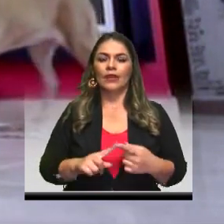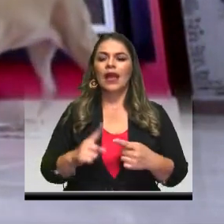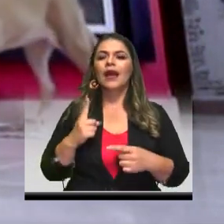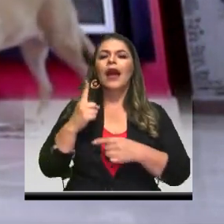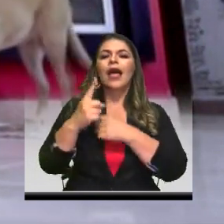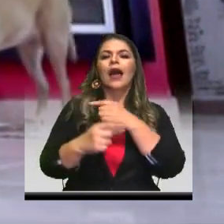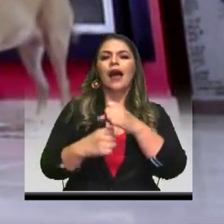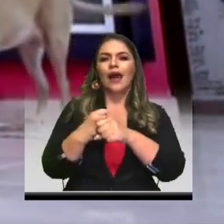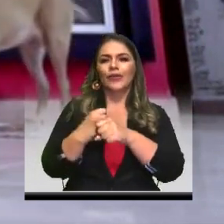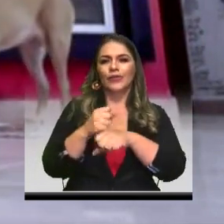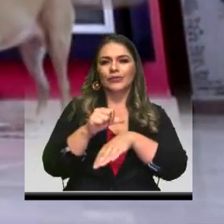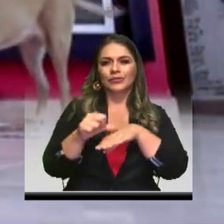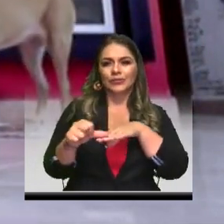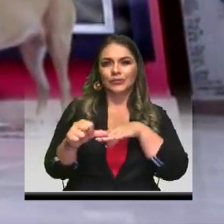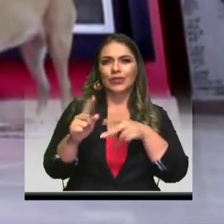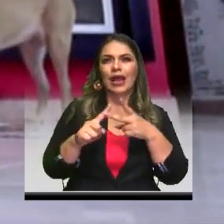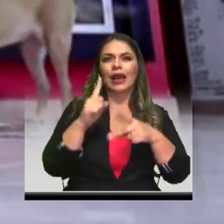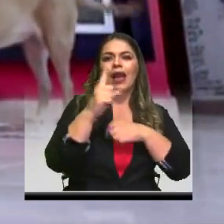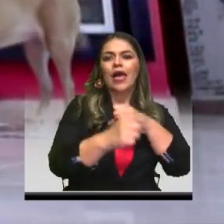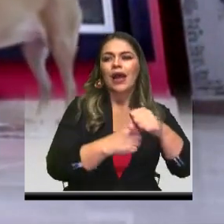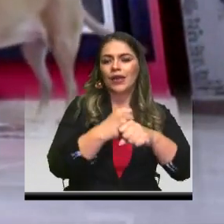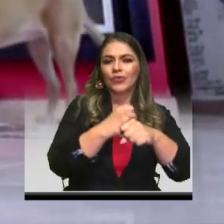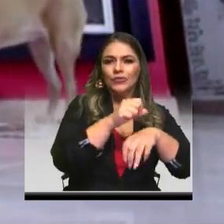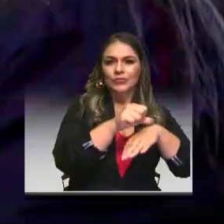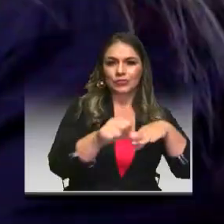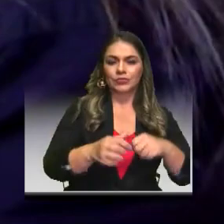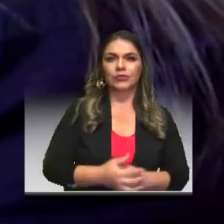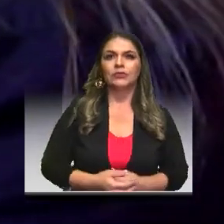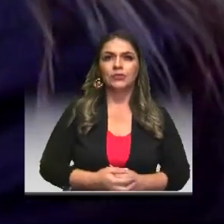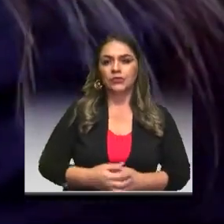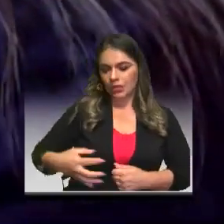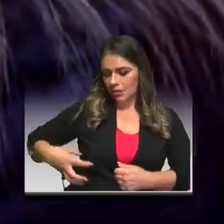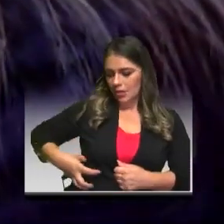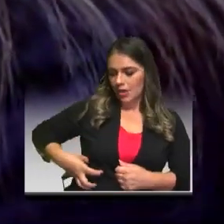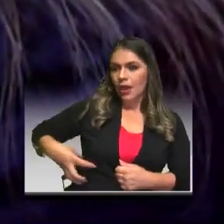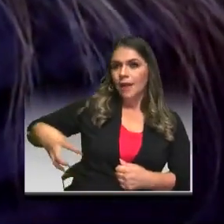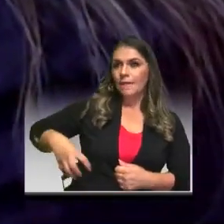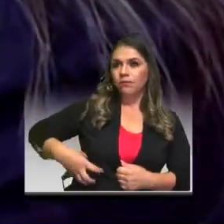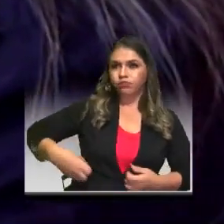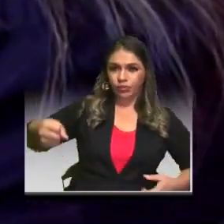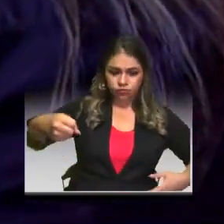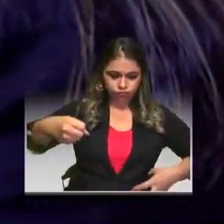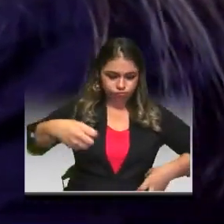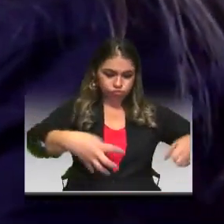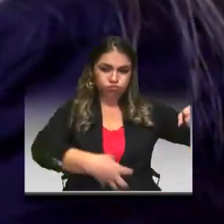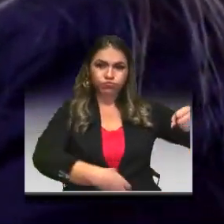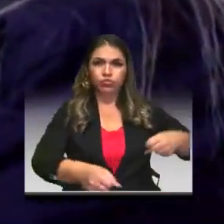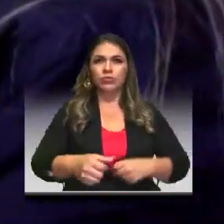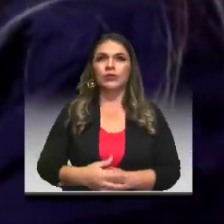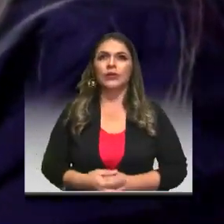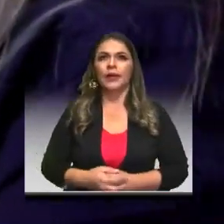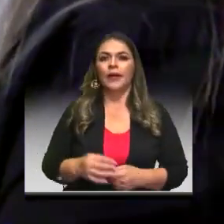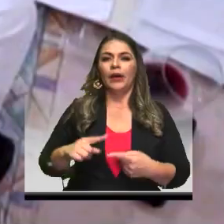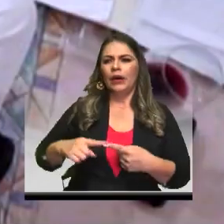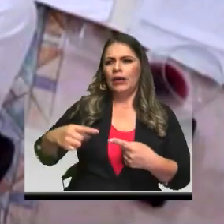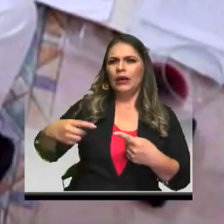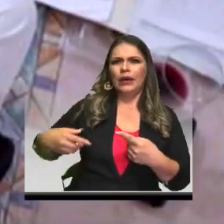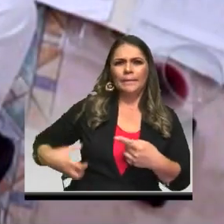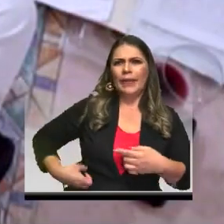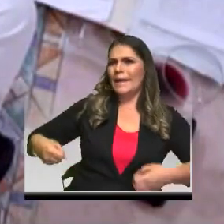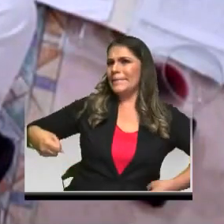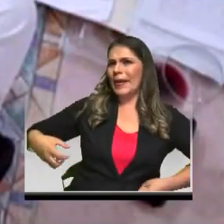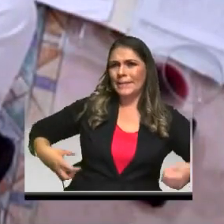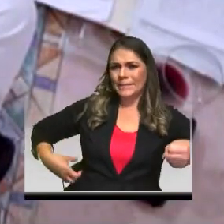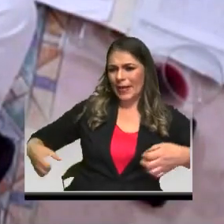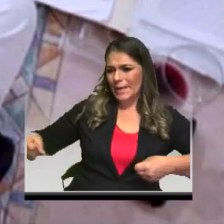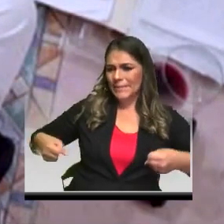¿no? Ya no tengo órganos, entonces yo creo que, bueno, sí los tengo, pero ya me quitaron el apéndice, la vesícula,